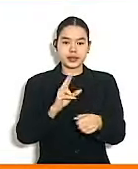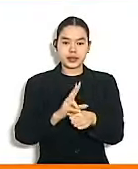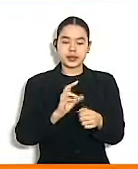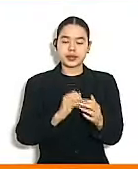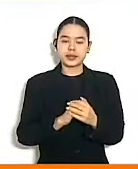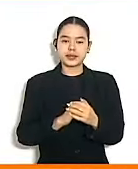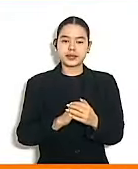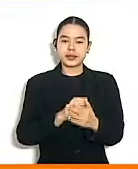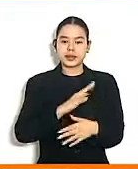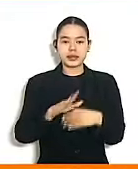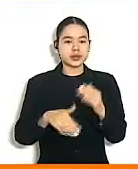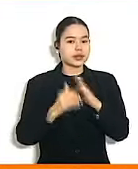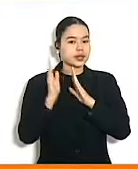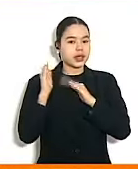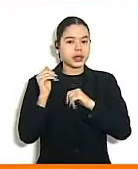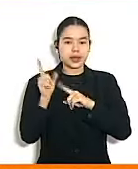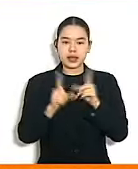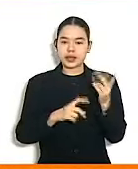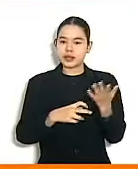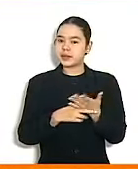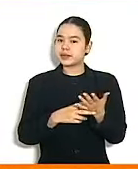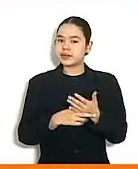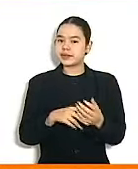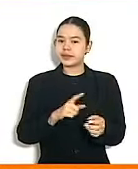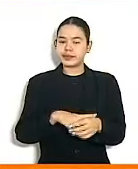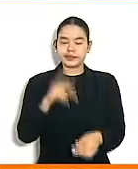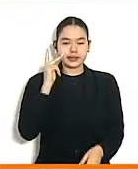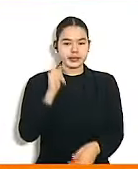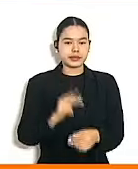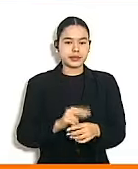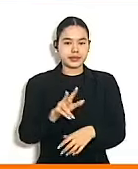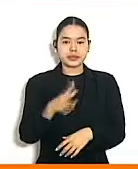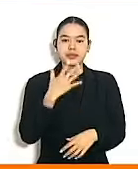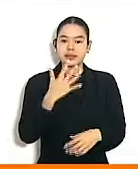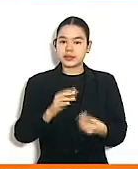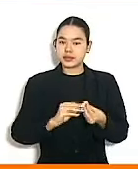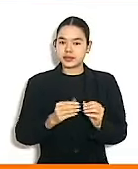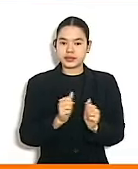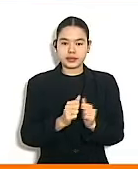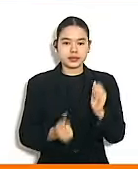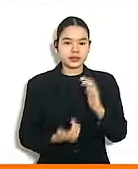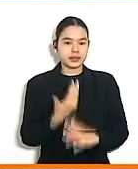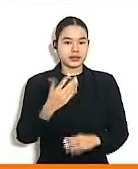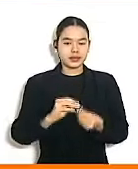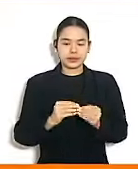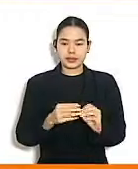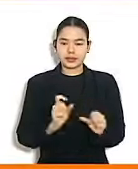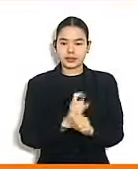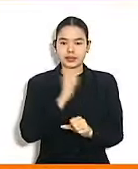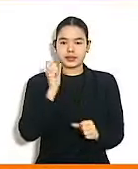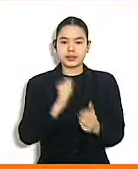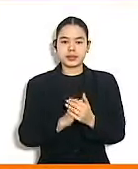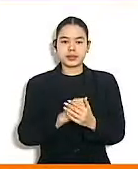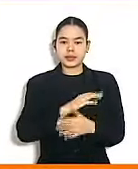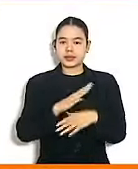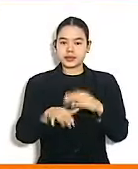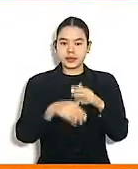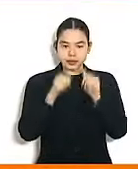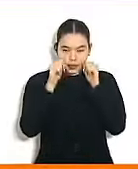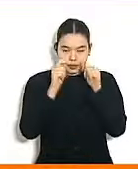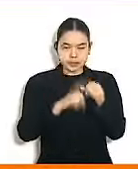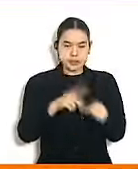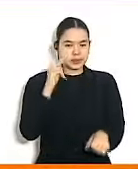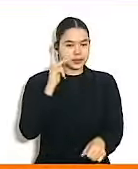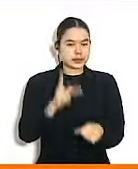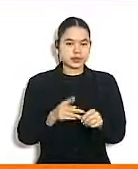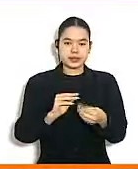3. Espero que tengas tu boleto en mano porque conoceremos esos tres dígitos que forman tu número ganador. Atentos porque tu